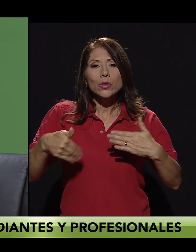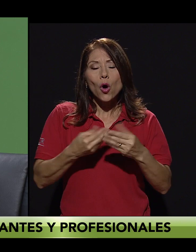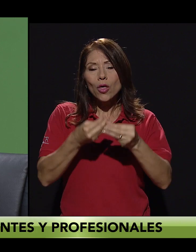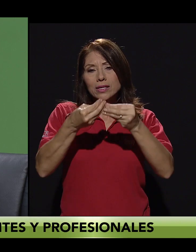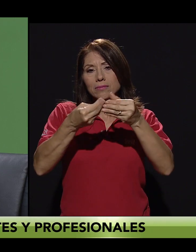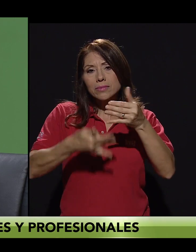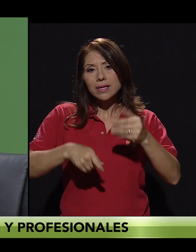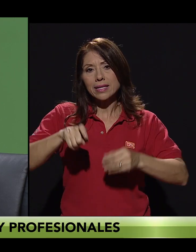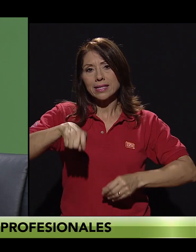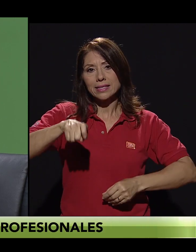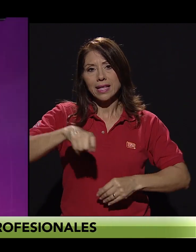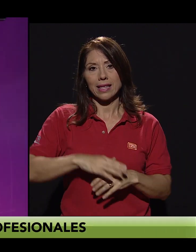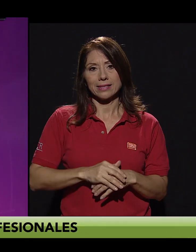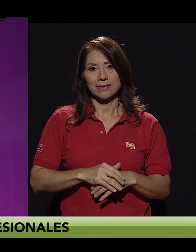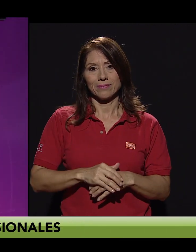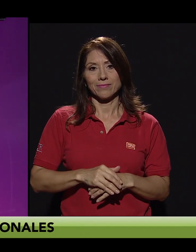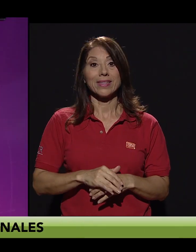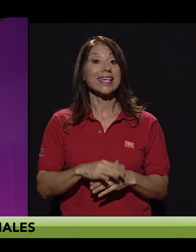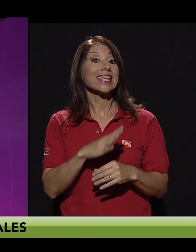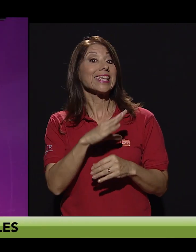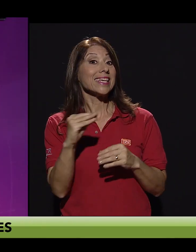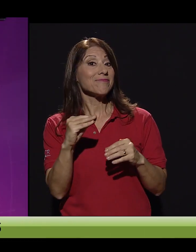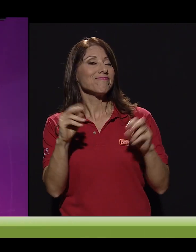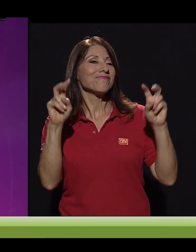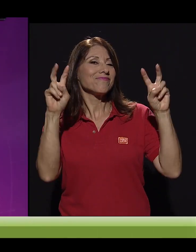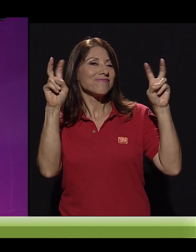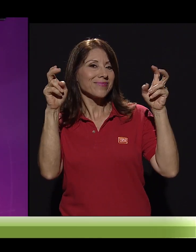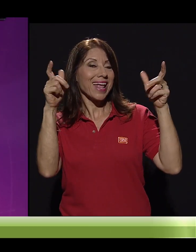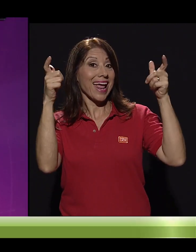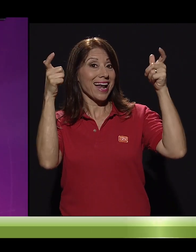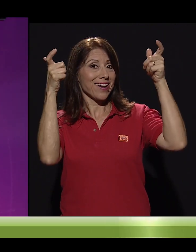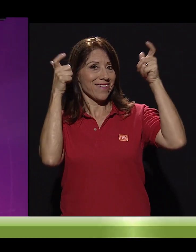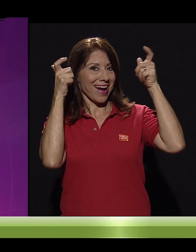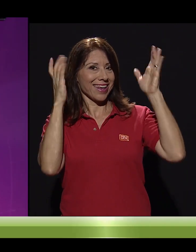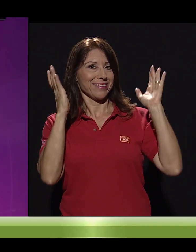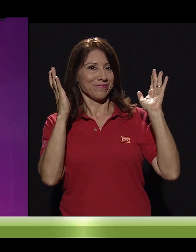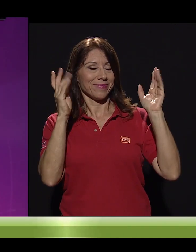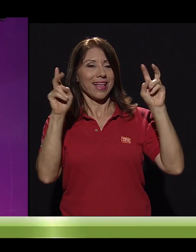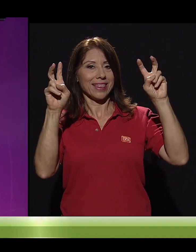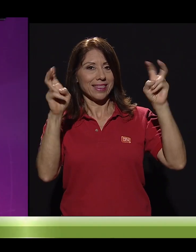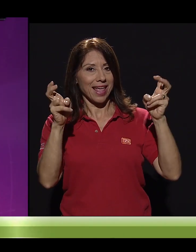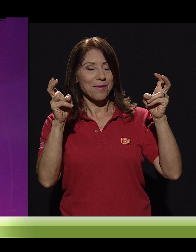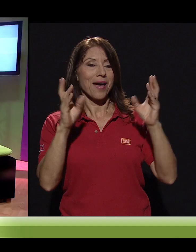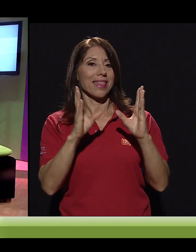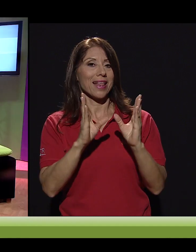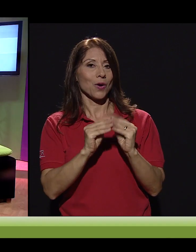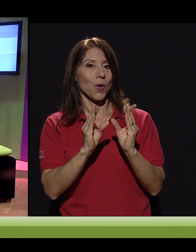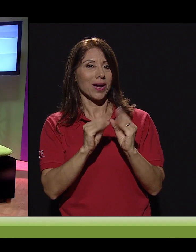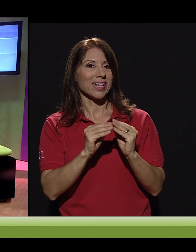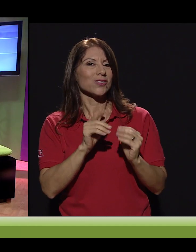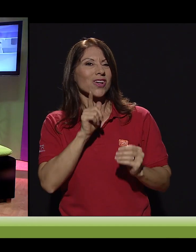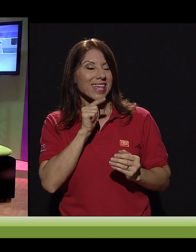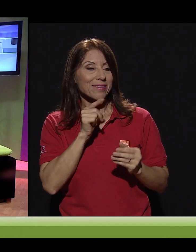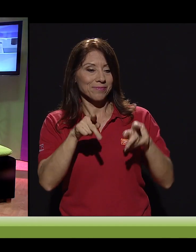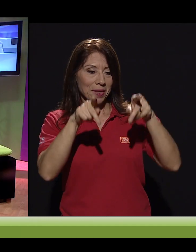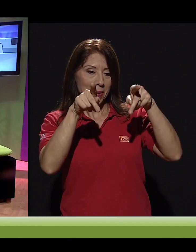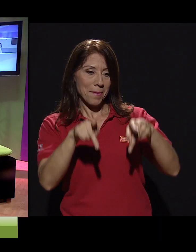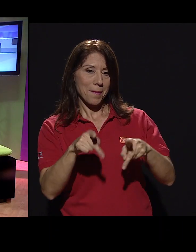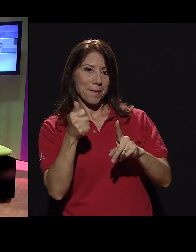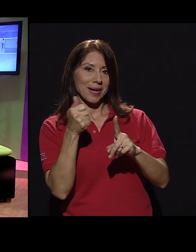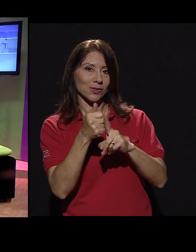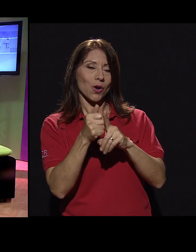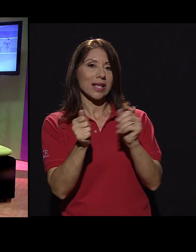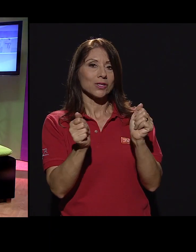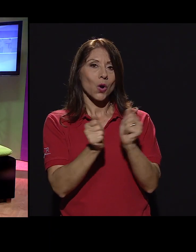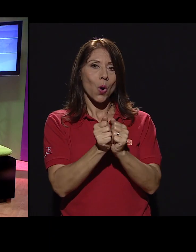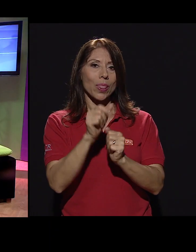esas necesidades Y el rey del tema del congreso Son las personas con